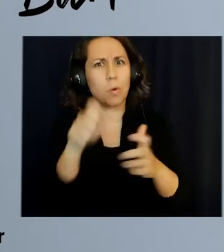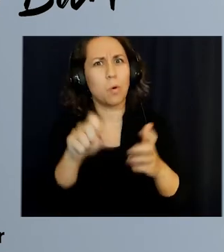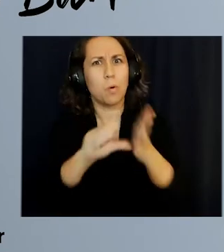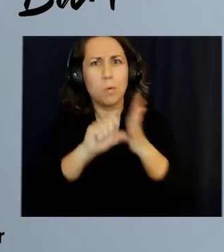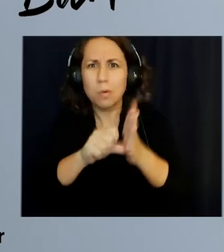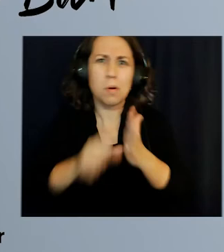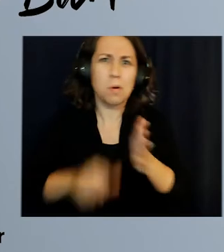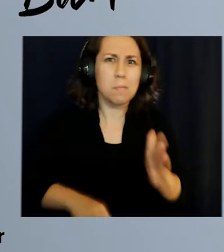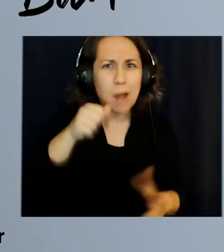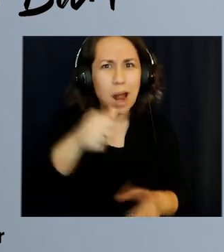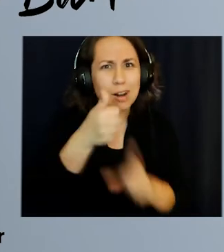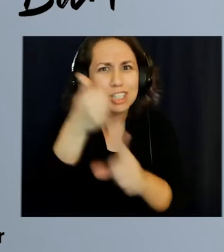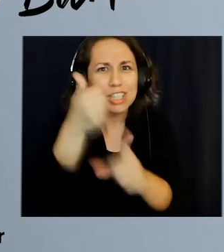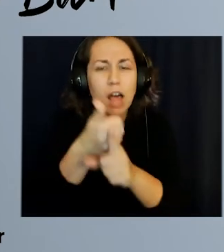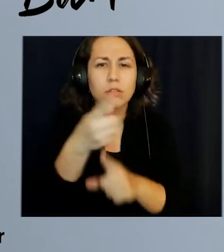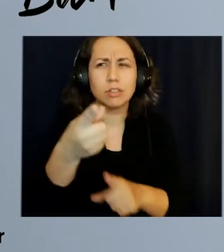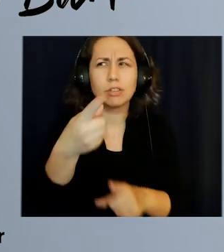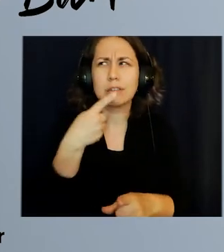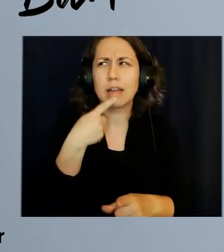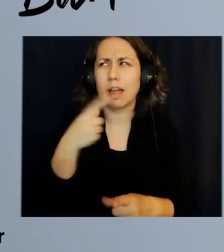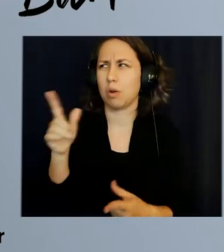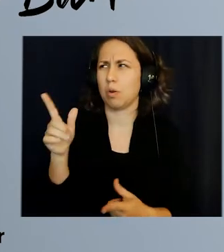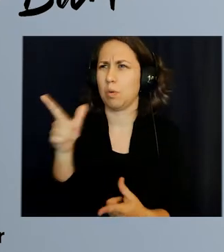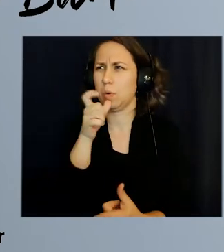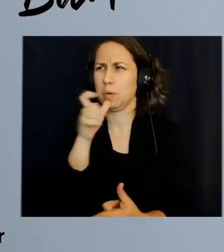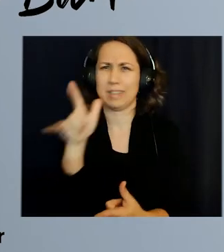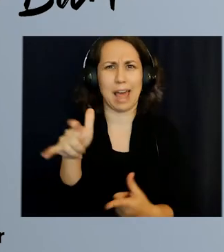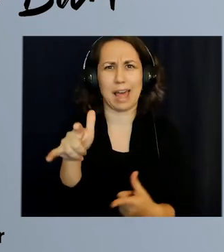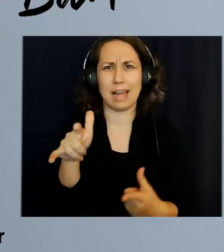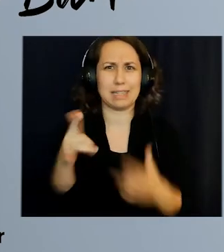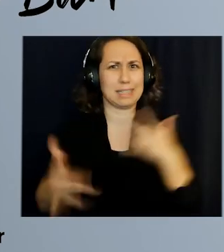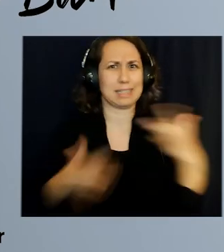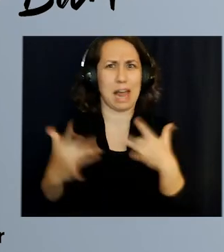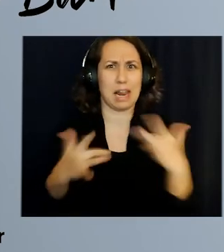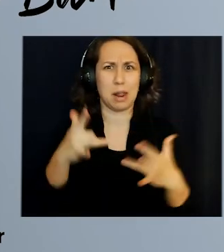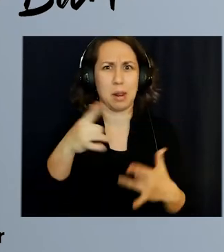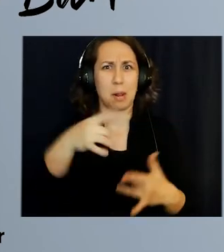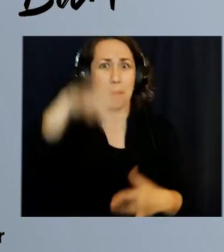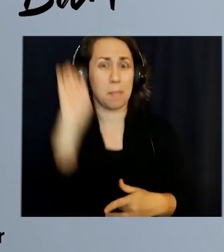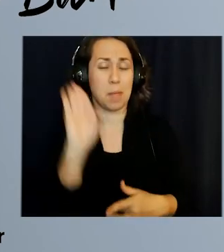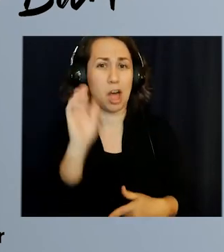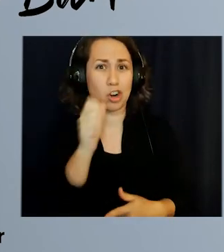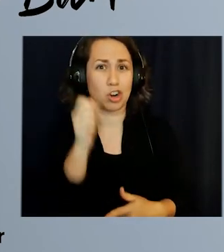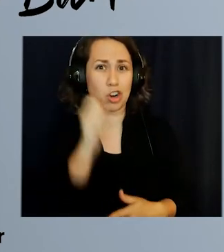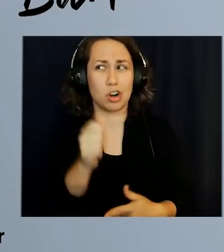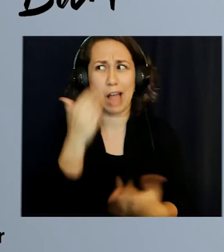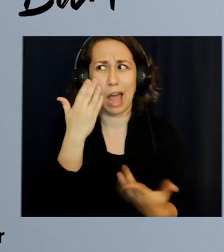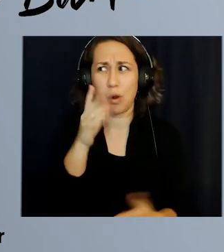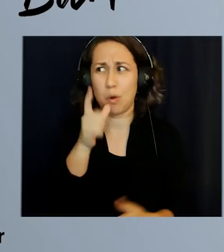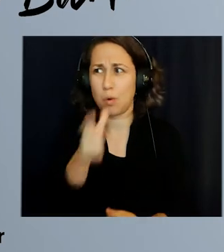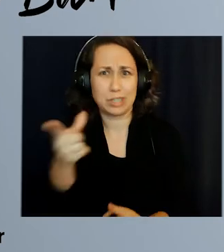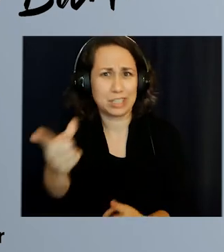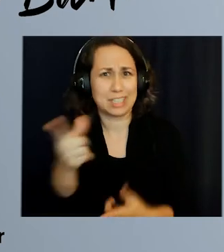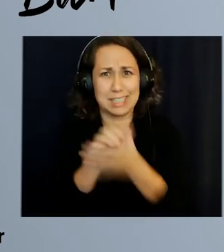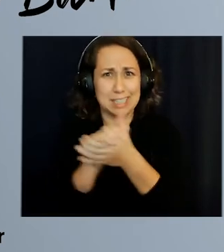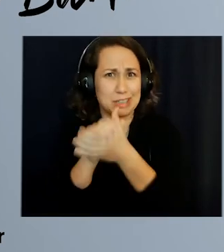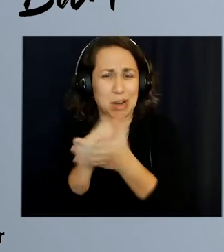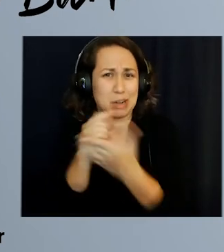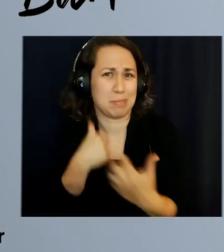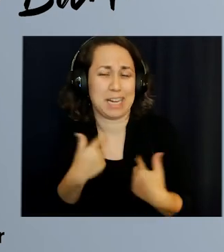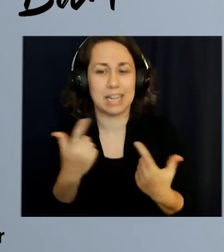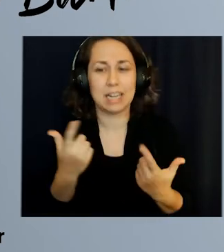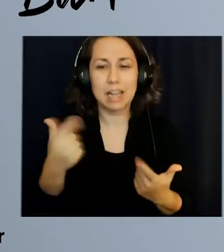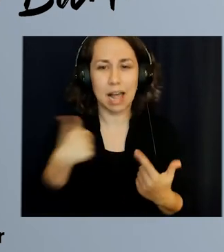Oh, Dios mío, qué gran día, qué año han pasado, qué han logrado. Esto es increíble, se